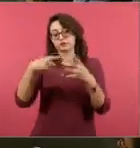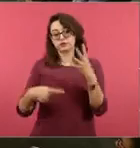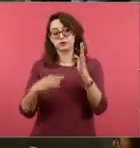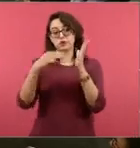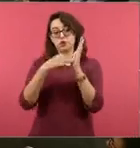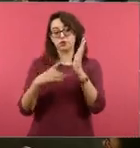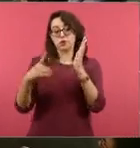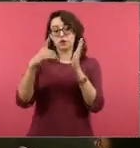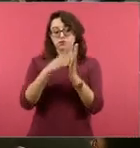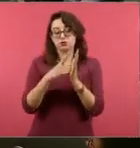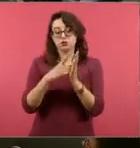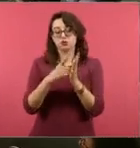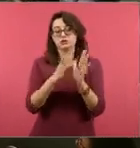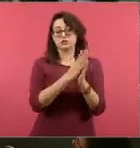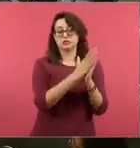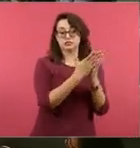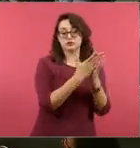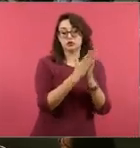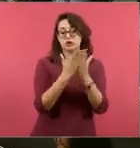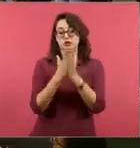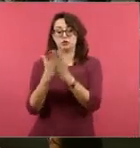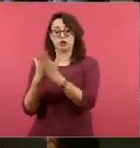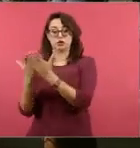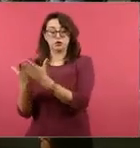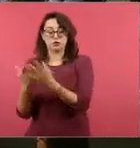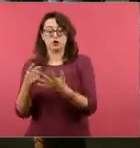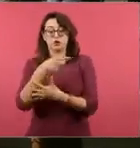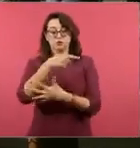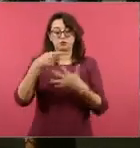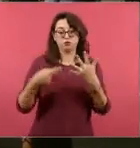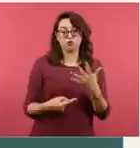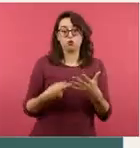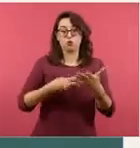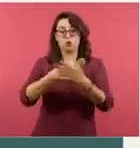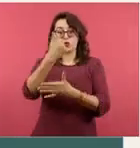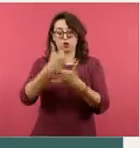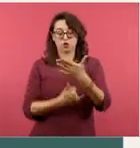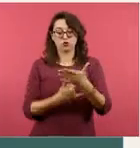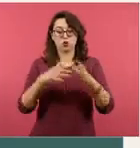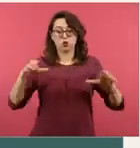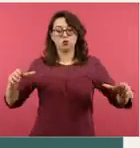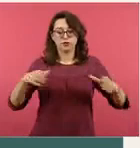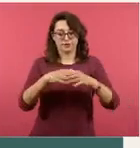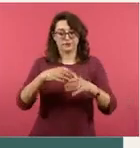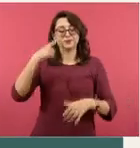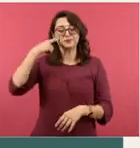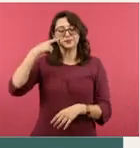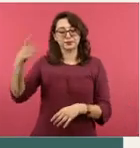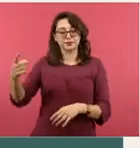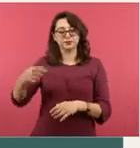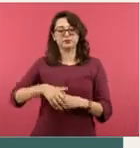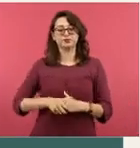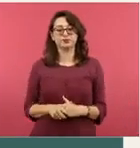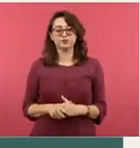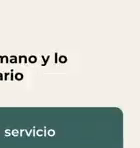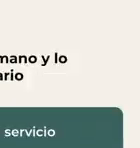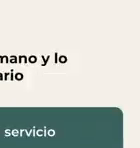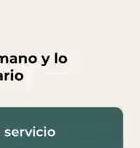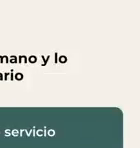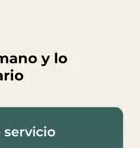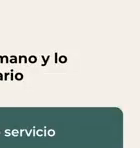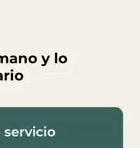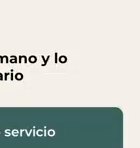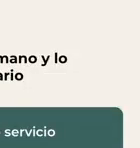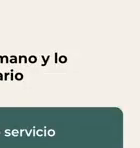para cada uno de los libros es aprendizaje basado en proyectos comunitarios en el caso de lenguajes, en el caso de ética, naturaleza y